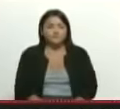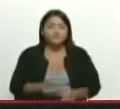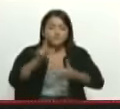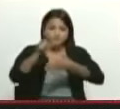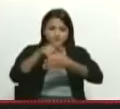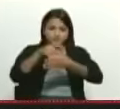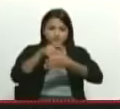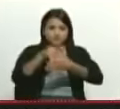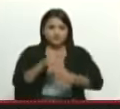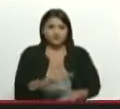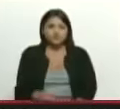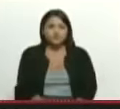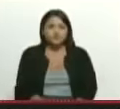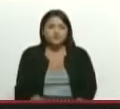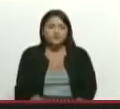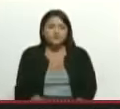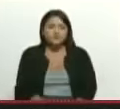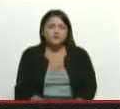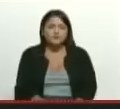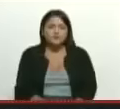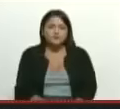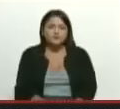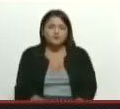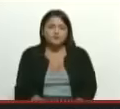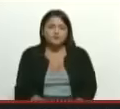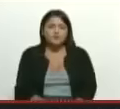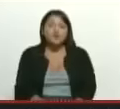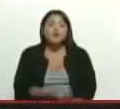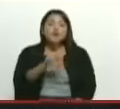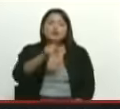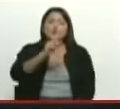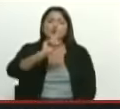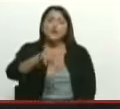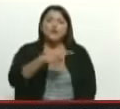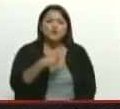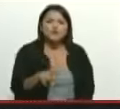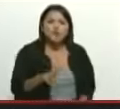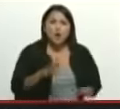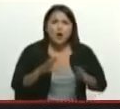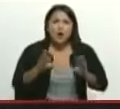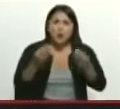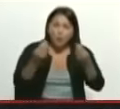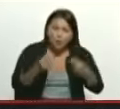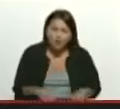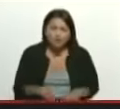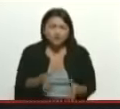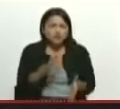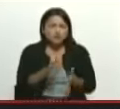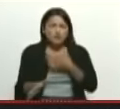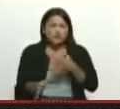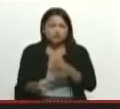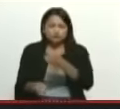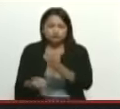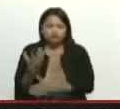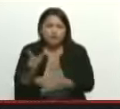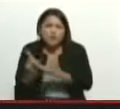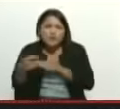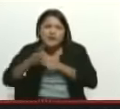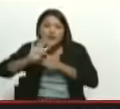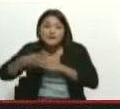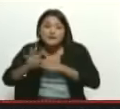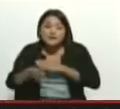Quinto, ¿está usted de acuerdo con la creación del Estado Guayana